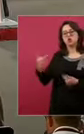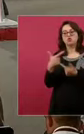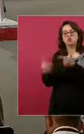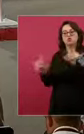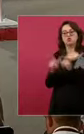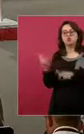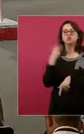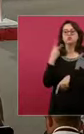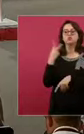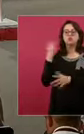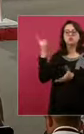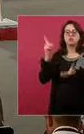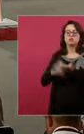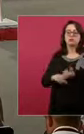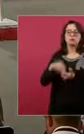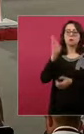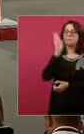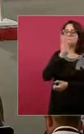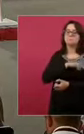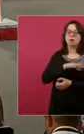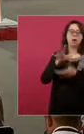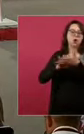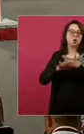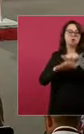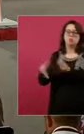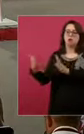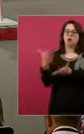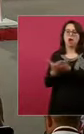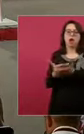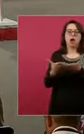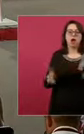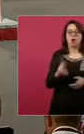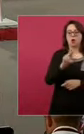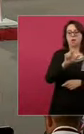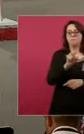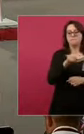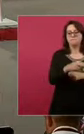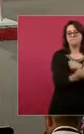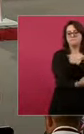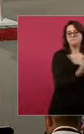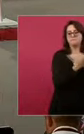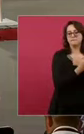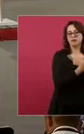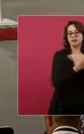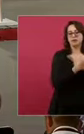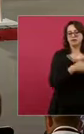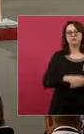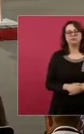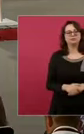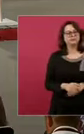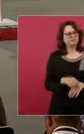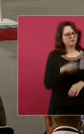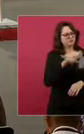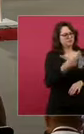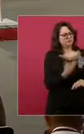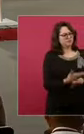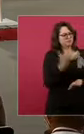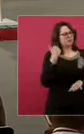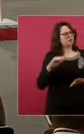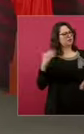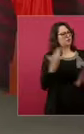en el Cabildo, y tenemos ahorita el respaldo de lo que es una Acción Nacional. ¿Por parte de quién fue la violencia que usted